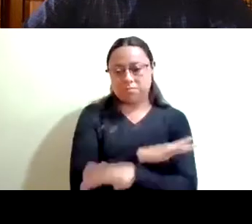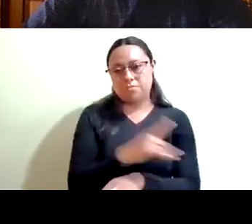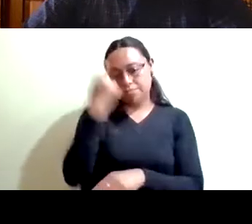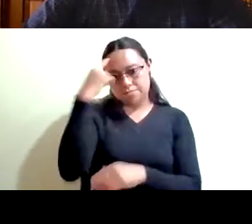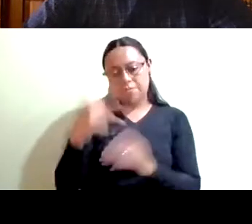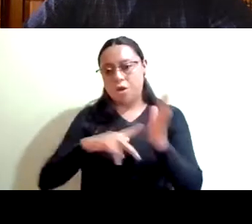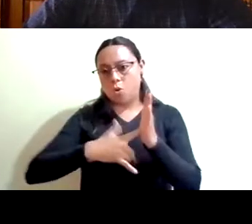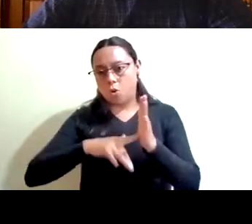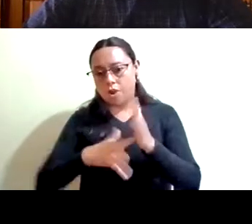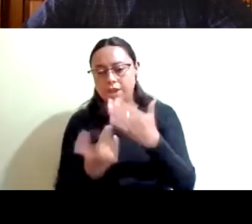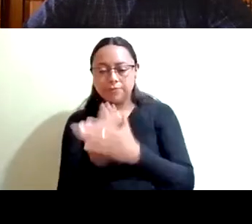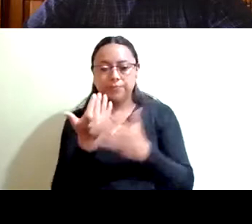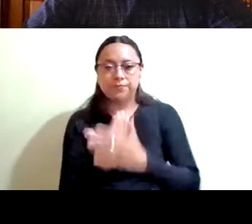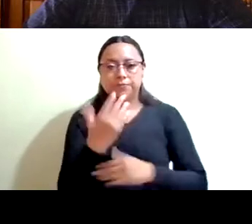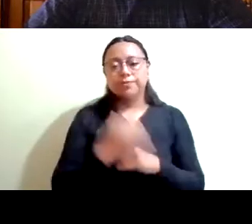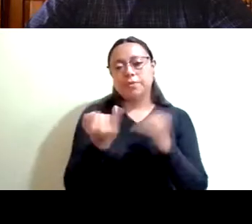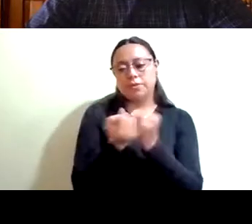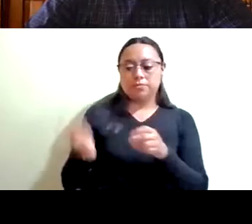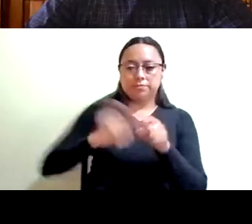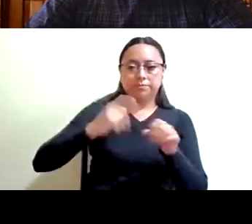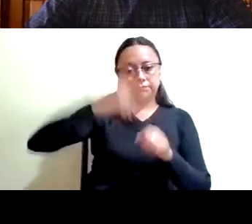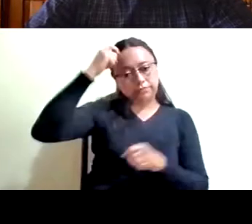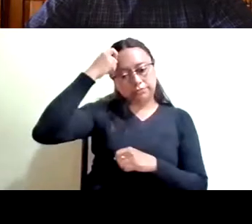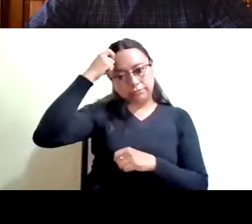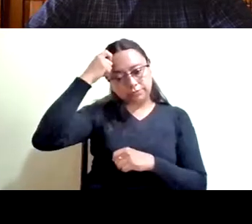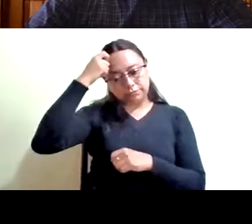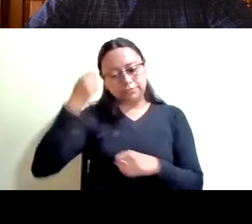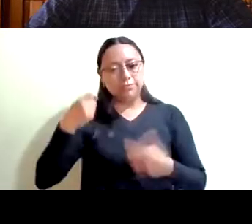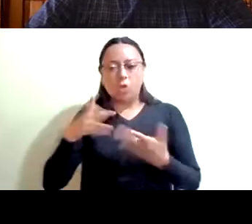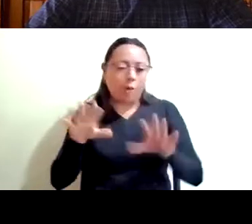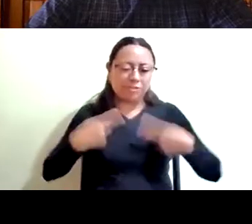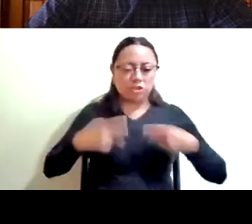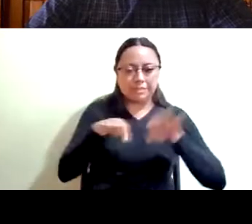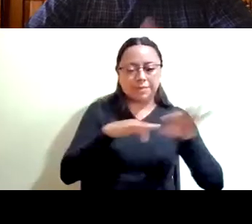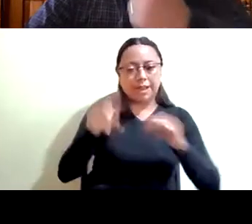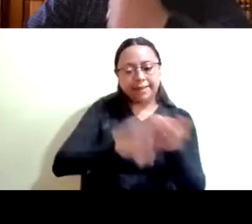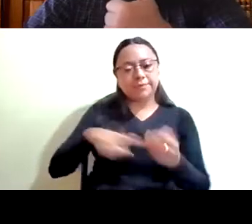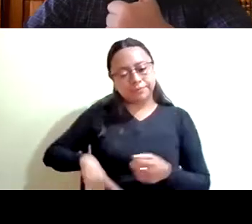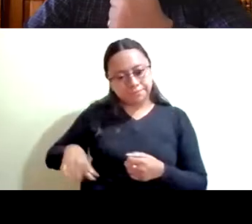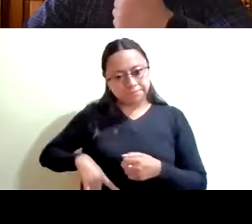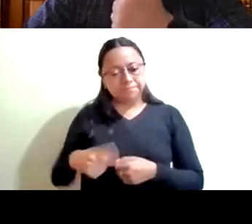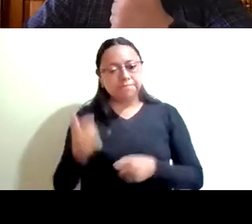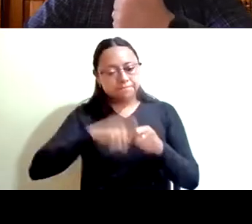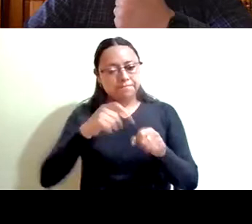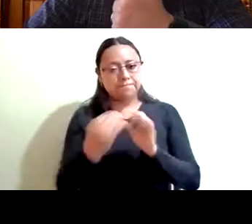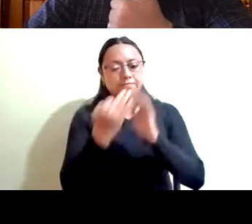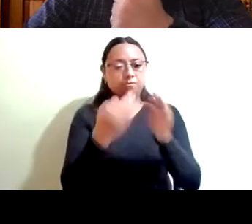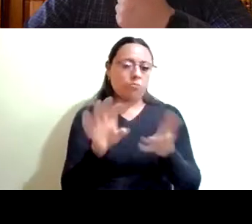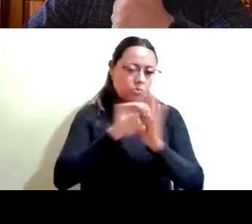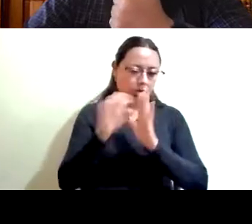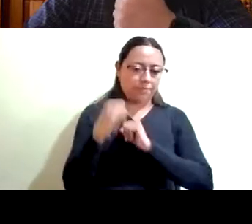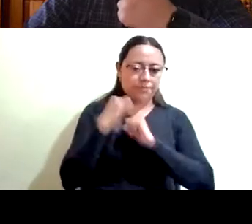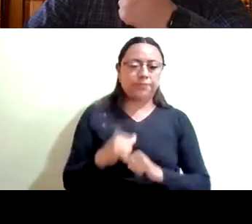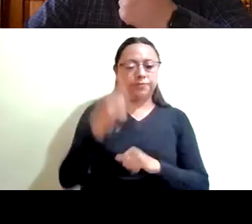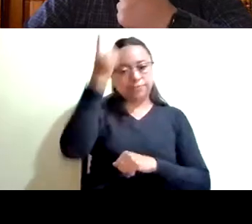los siguientes servidores públicos al calendario de comparecencias en comisiones. Tanto al titular del director de la Dirección